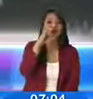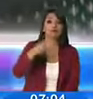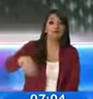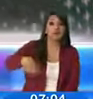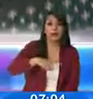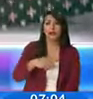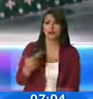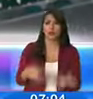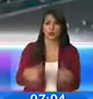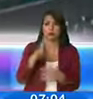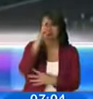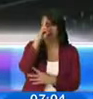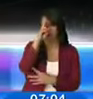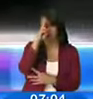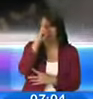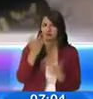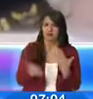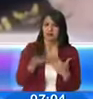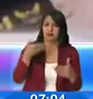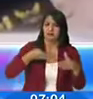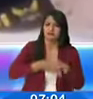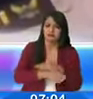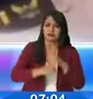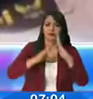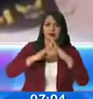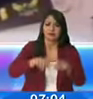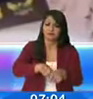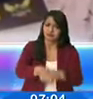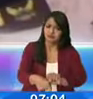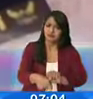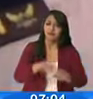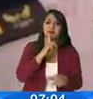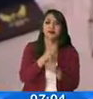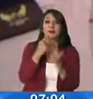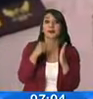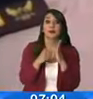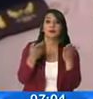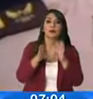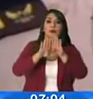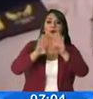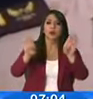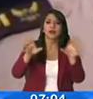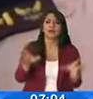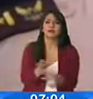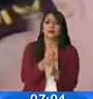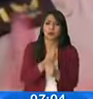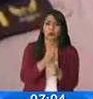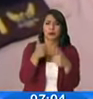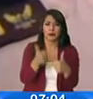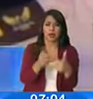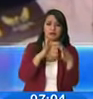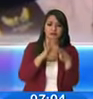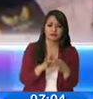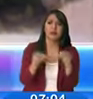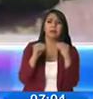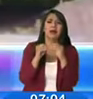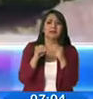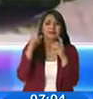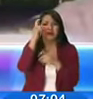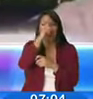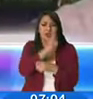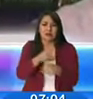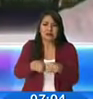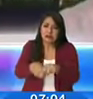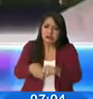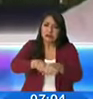en romper todo tipo de cerraduras. Tienen que tener unas buenas seguridades, puertas metálicas, todo lo que dificulte al delincuente, lo que